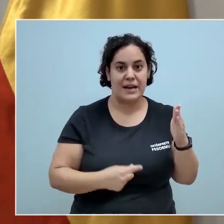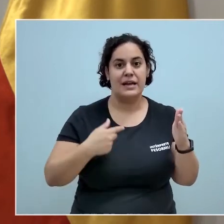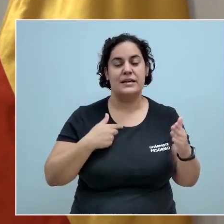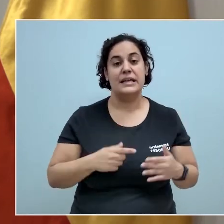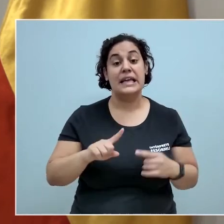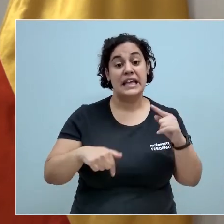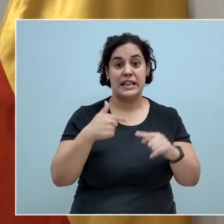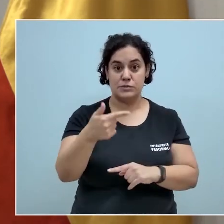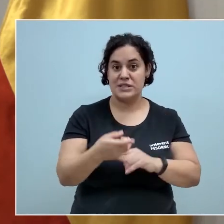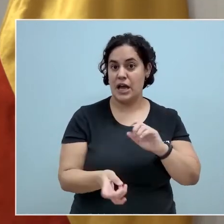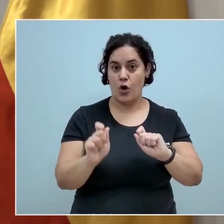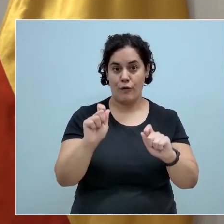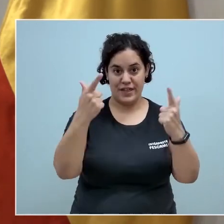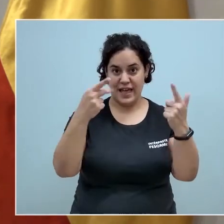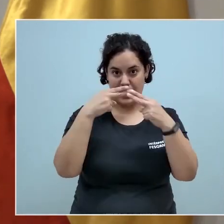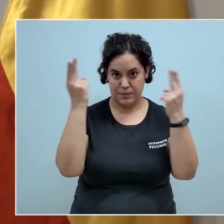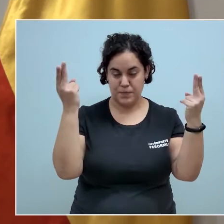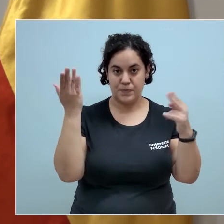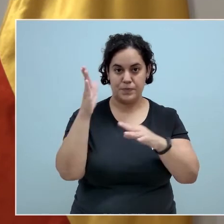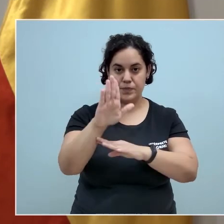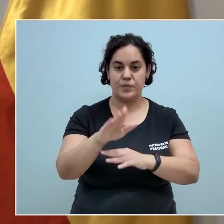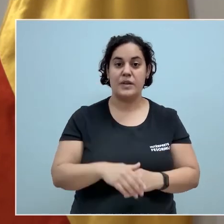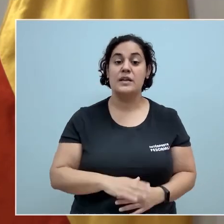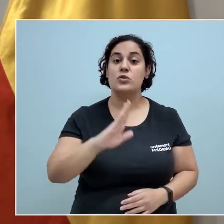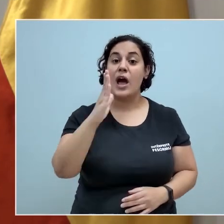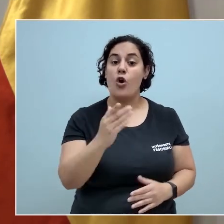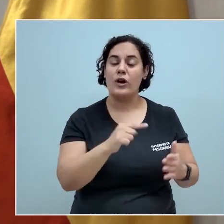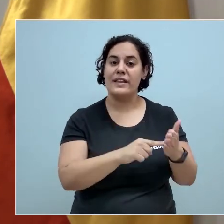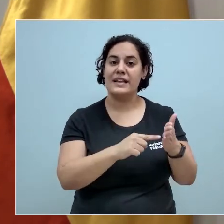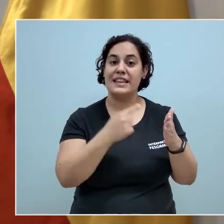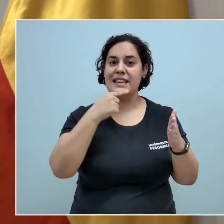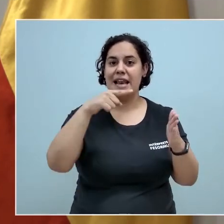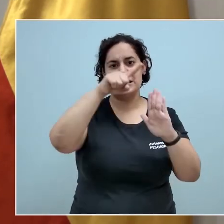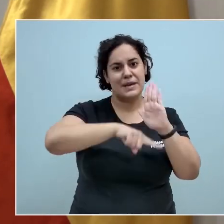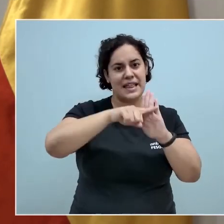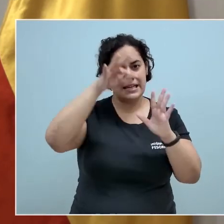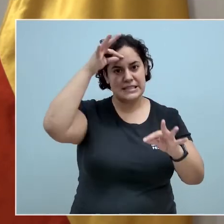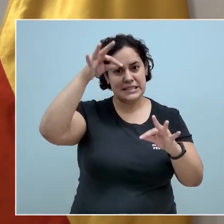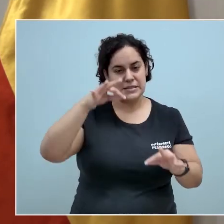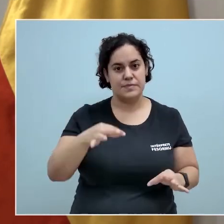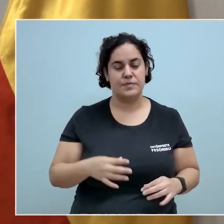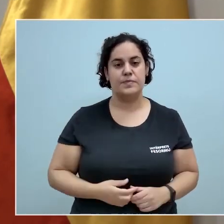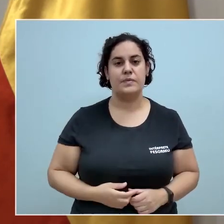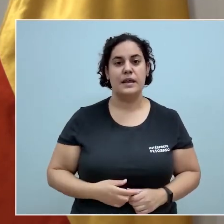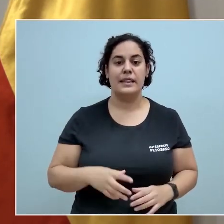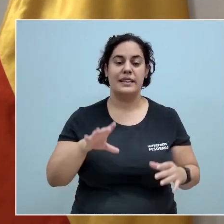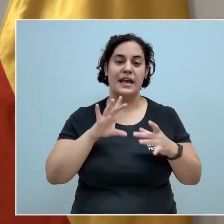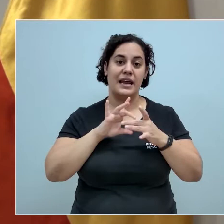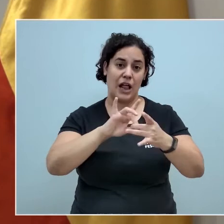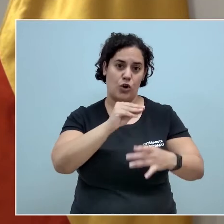ejecutiva en el momento que se publique. Una orden que concreta ya las medidas específicamente que afectarán a